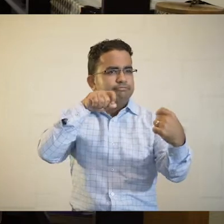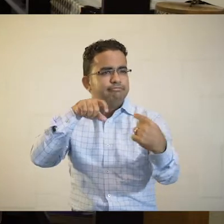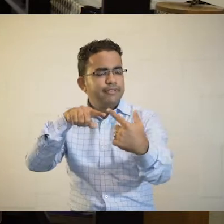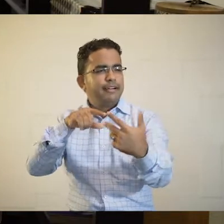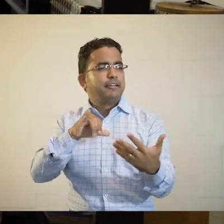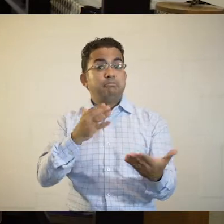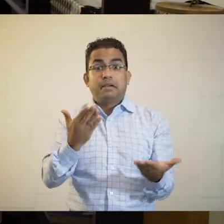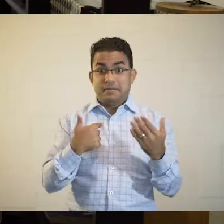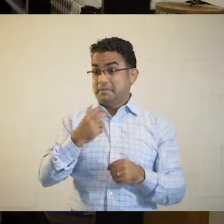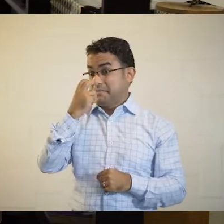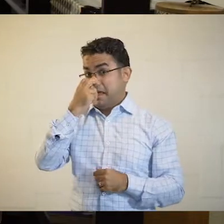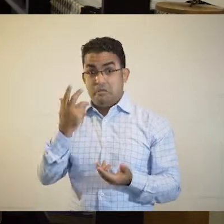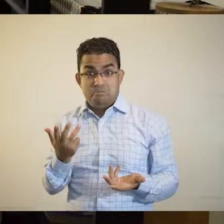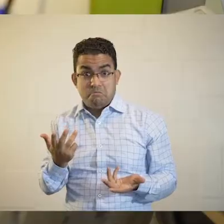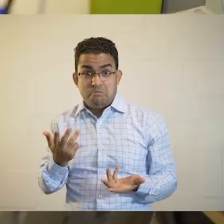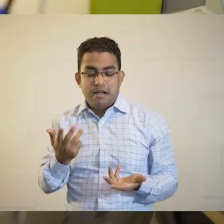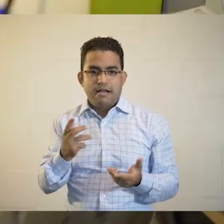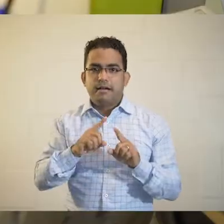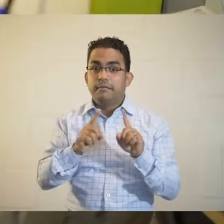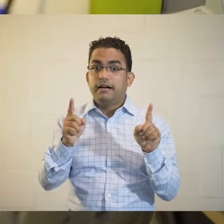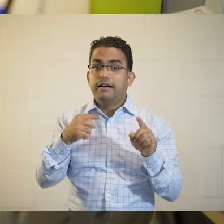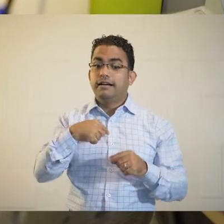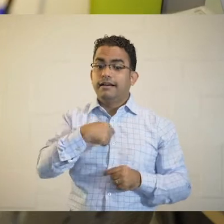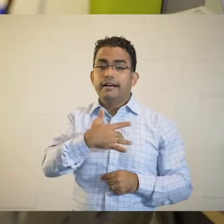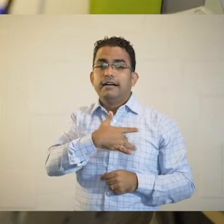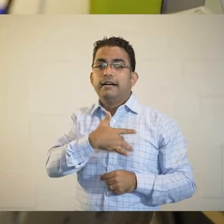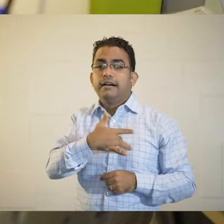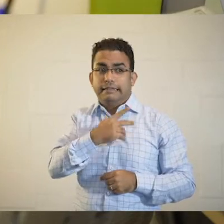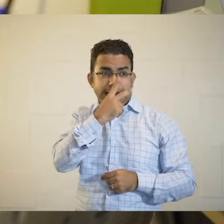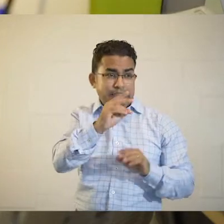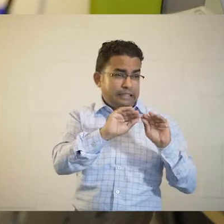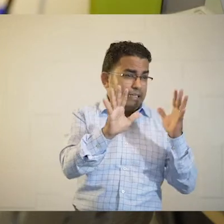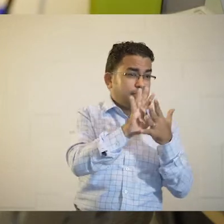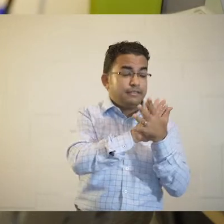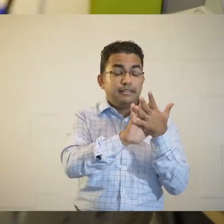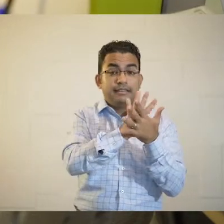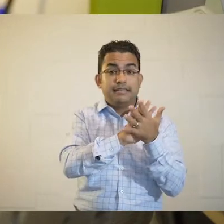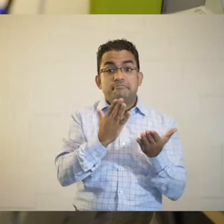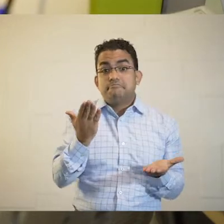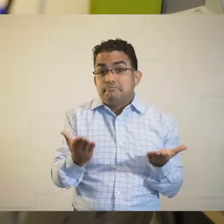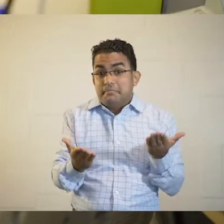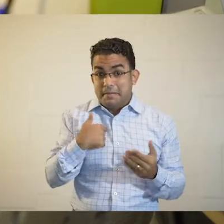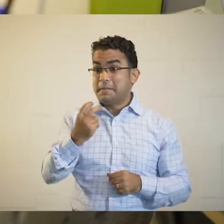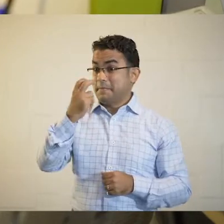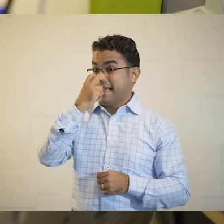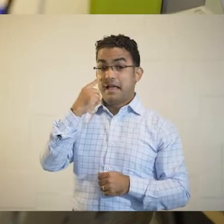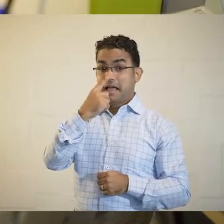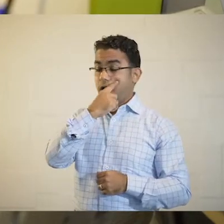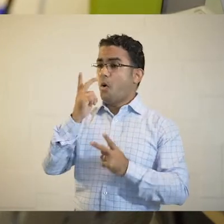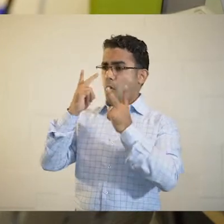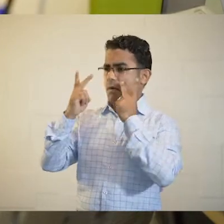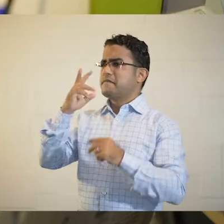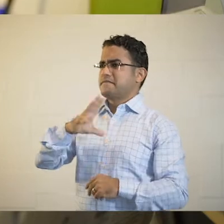abstracto, tal vez yo no soy ciego, pero tal vez no veo con claridad. Tal vez mi ceguera no